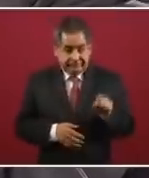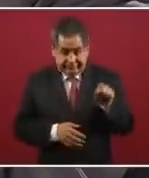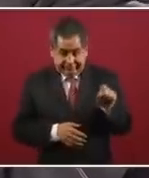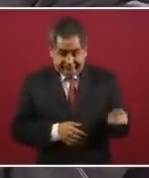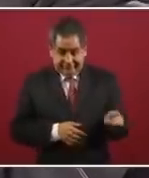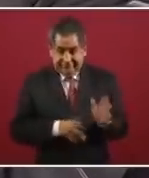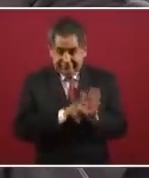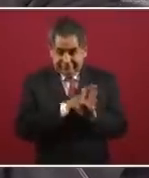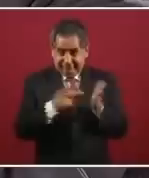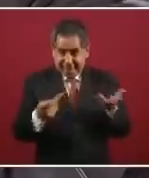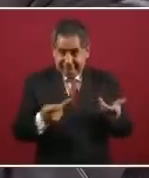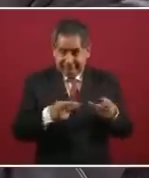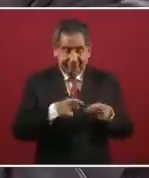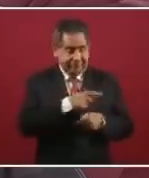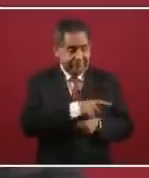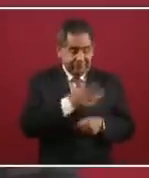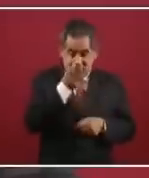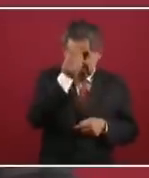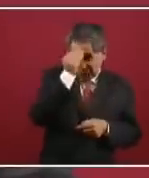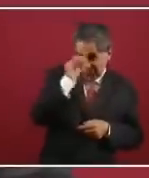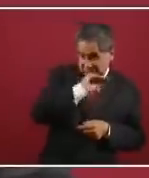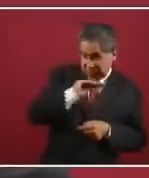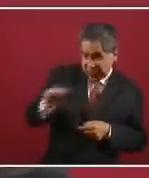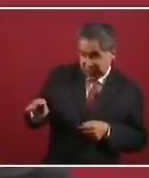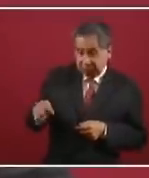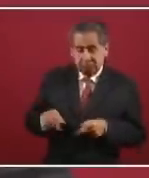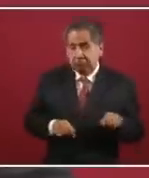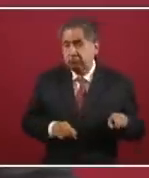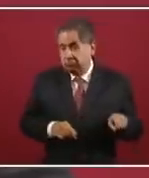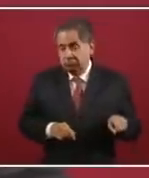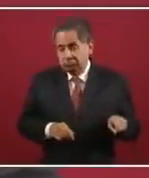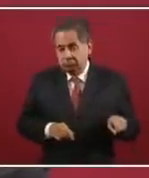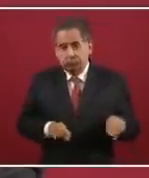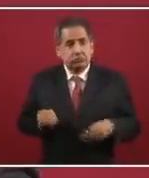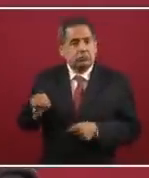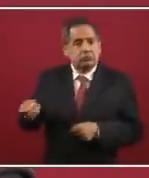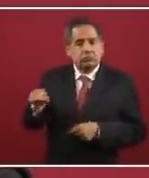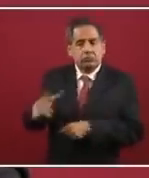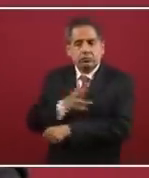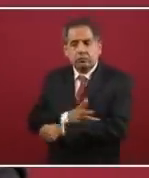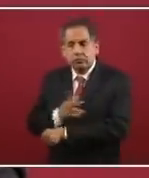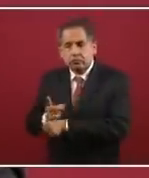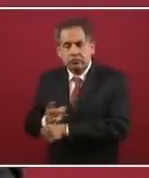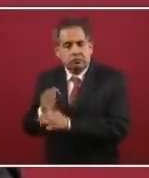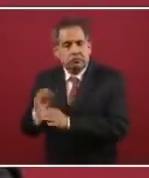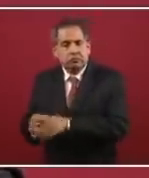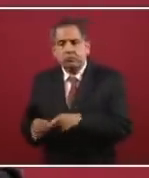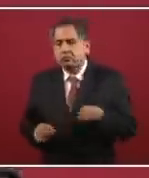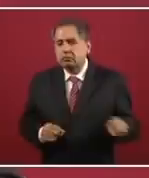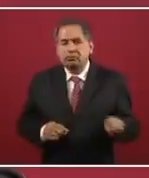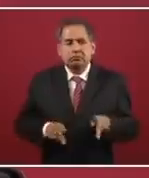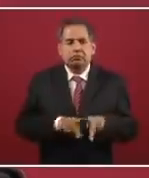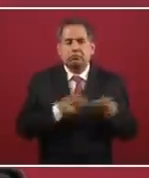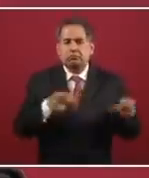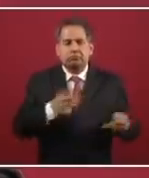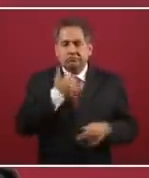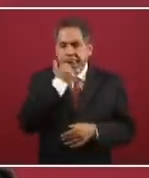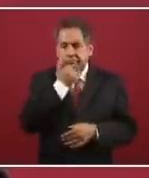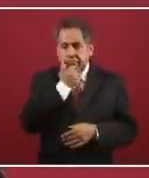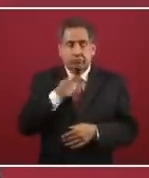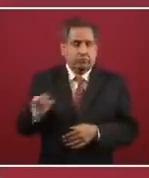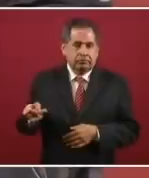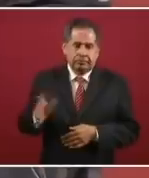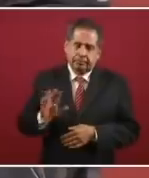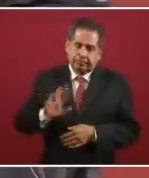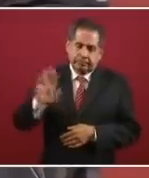periódico, para desprestigiar a un maestro honesto que falleció